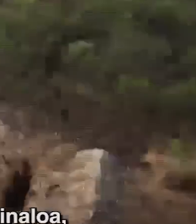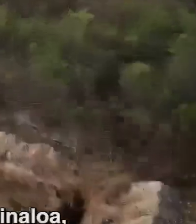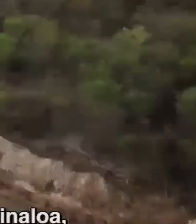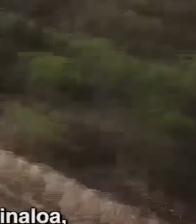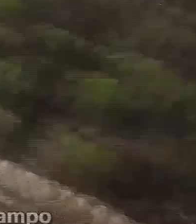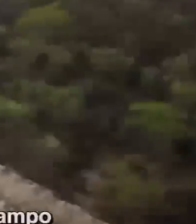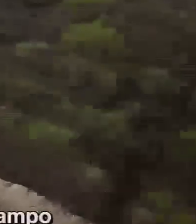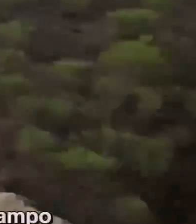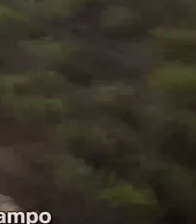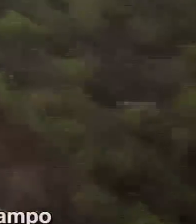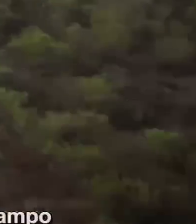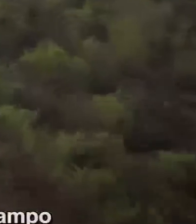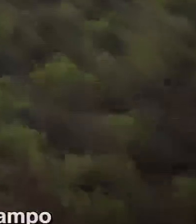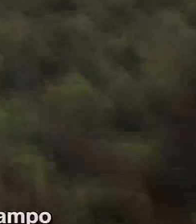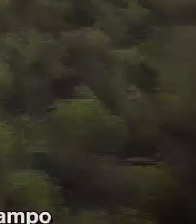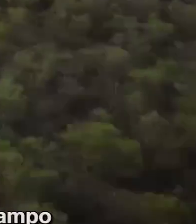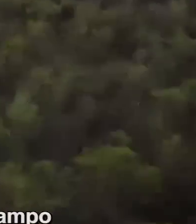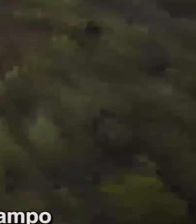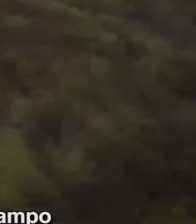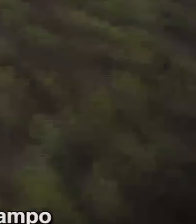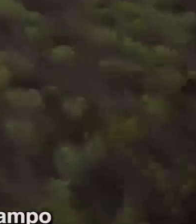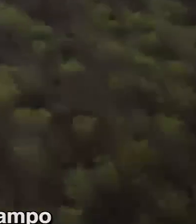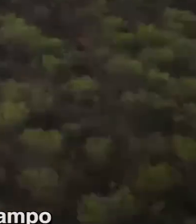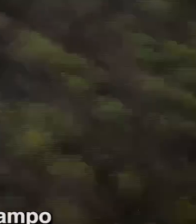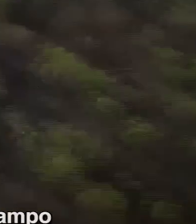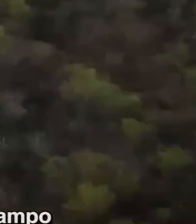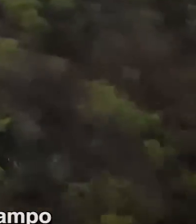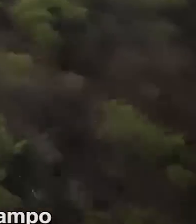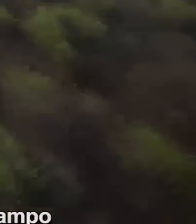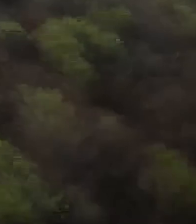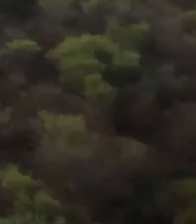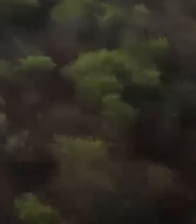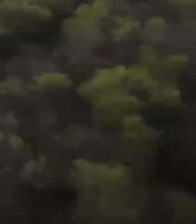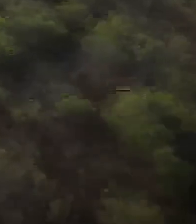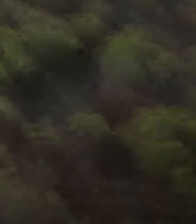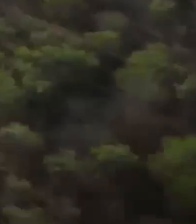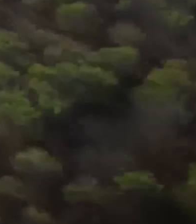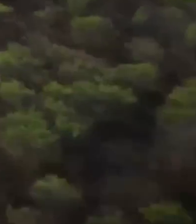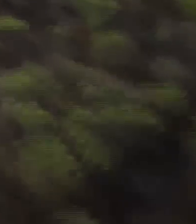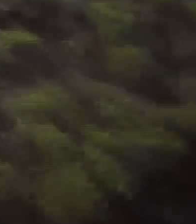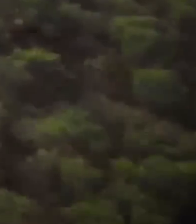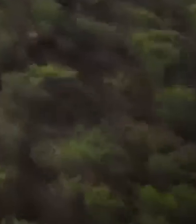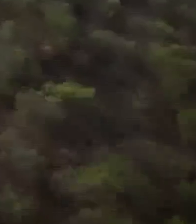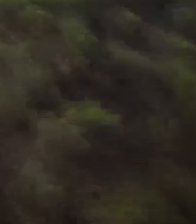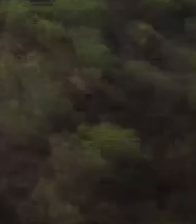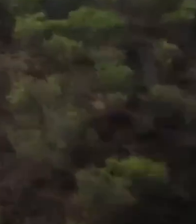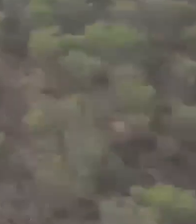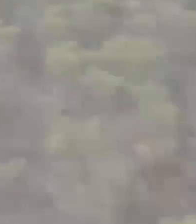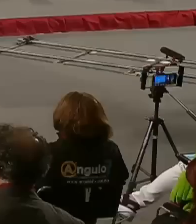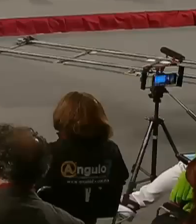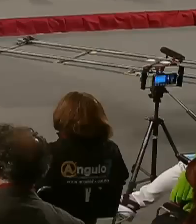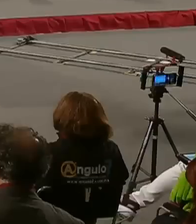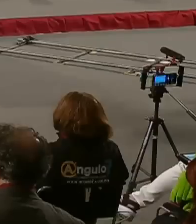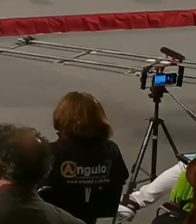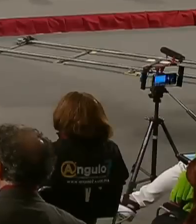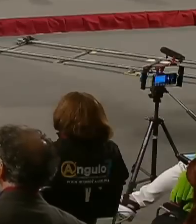población de Sinaloa, con el propósito de elevar la productividad de su campo y con una visión de inclusión social.